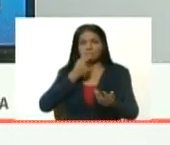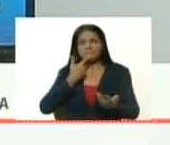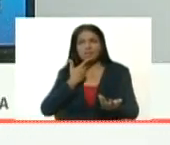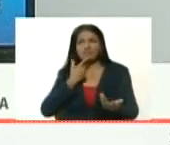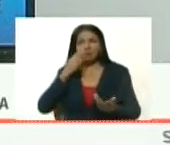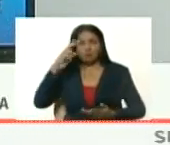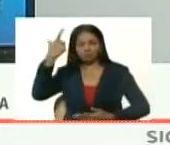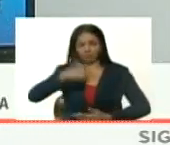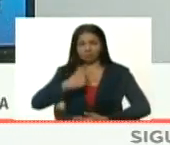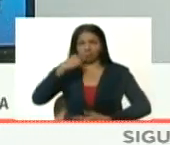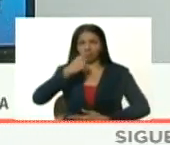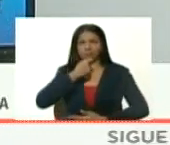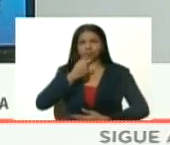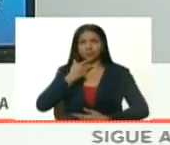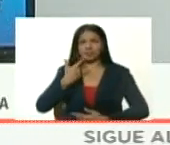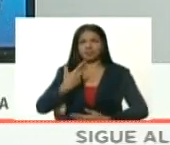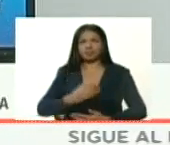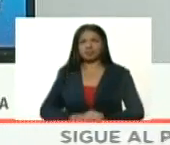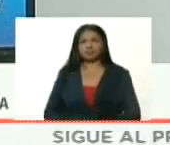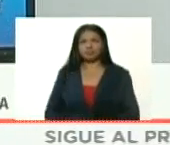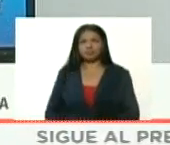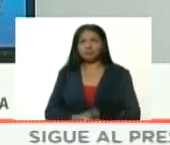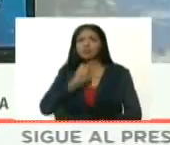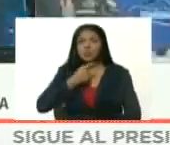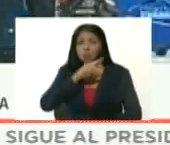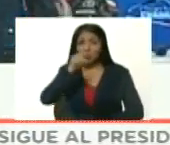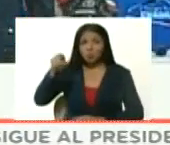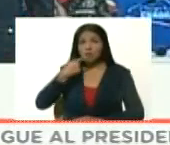da presencia. ¿Ah? ¿Les gustó?